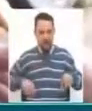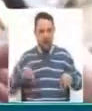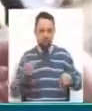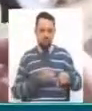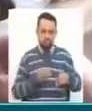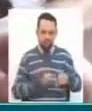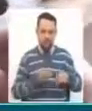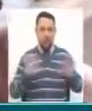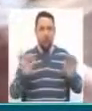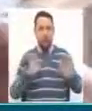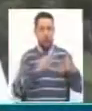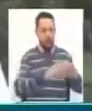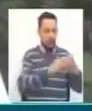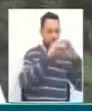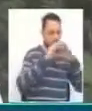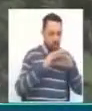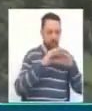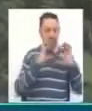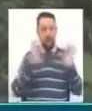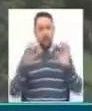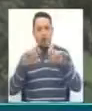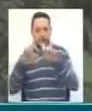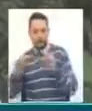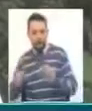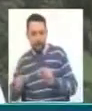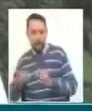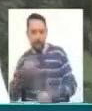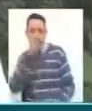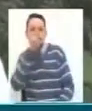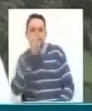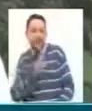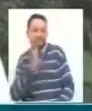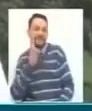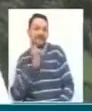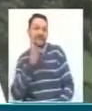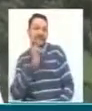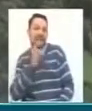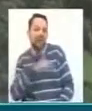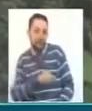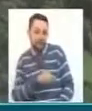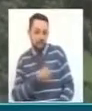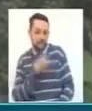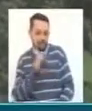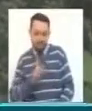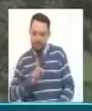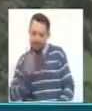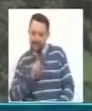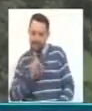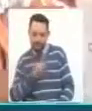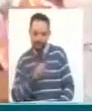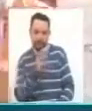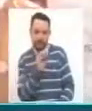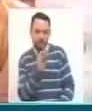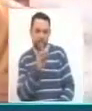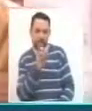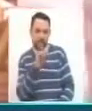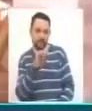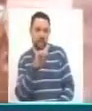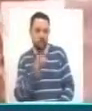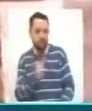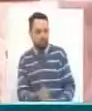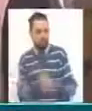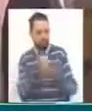las hamburguesas, las empanadas, que tienen la apariencia de un producto de animal, pero no tiene nada que ver con animal.